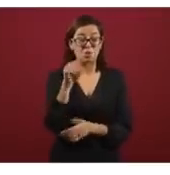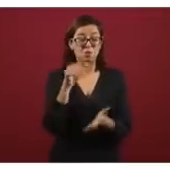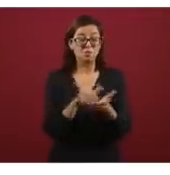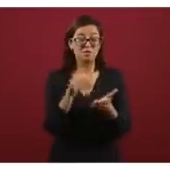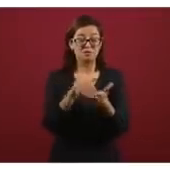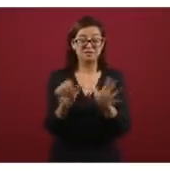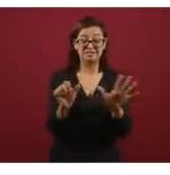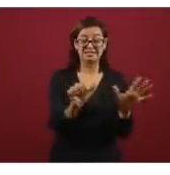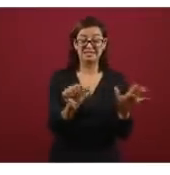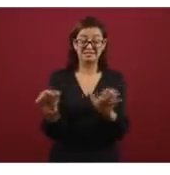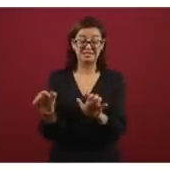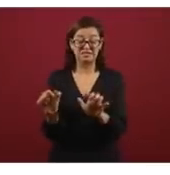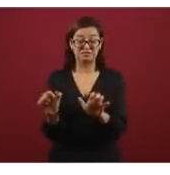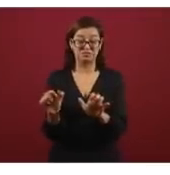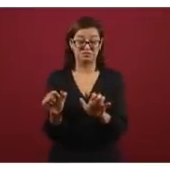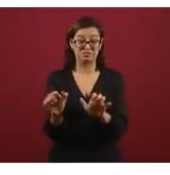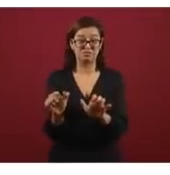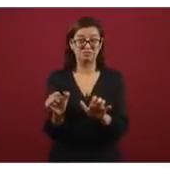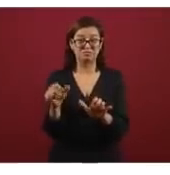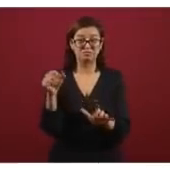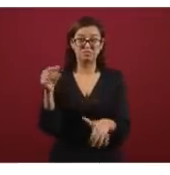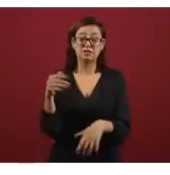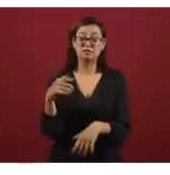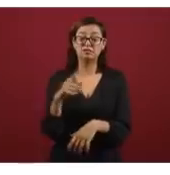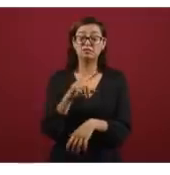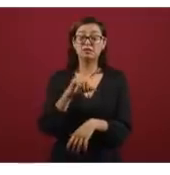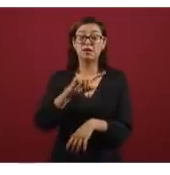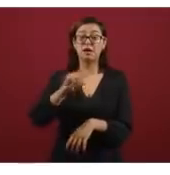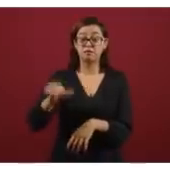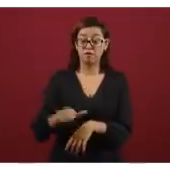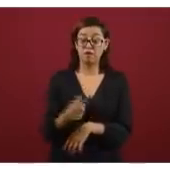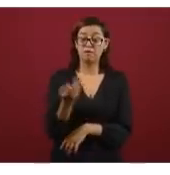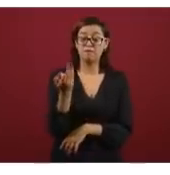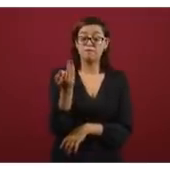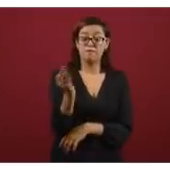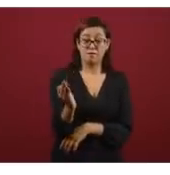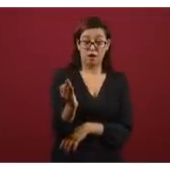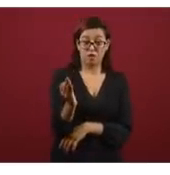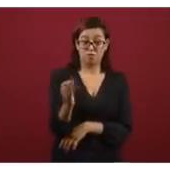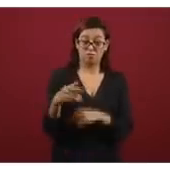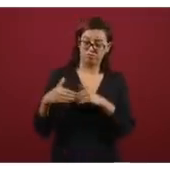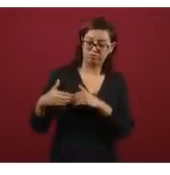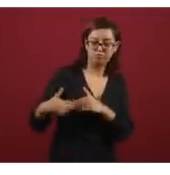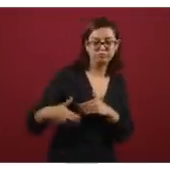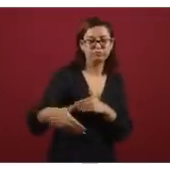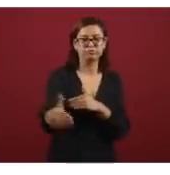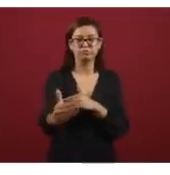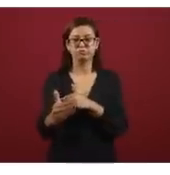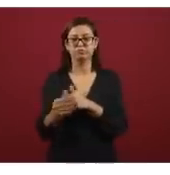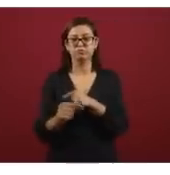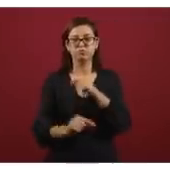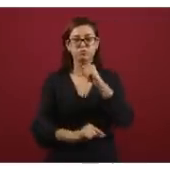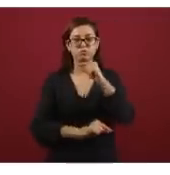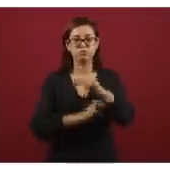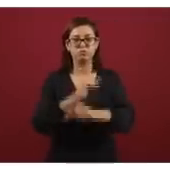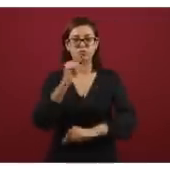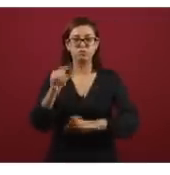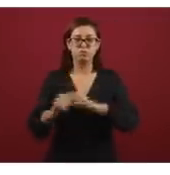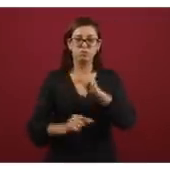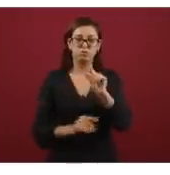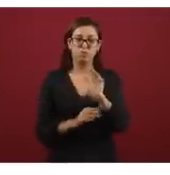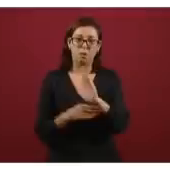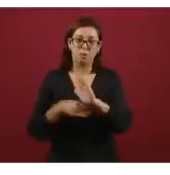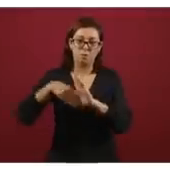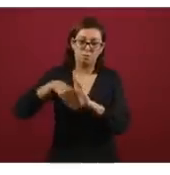1.626.000 barriles. A partir de febrero y hasta el día de hoy se ha venido dando un incremento en la